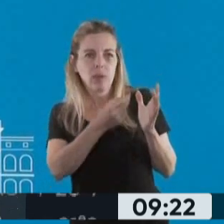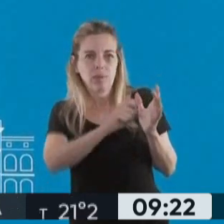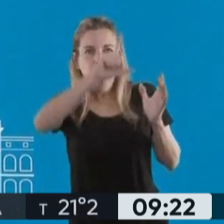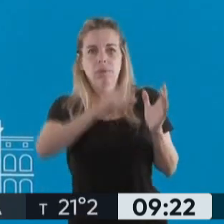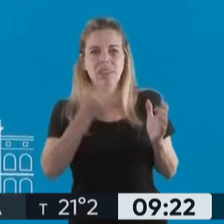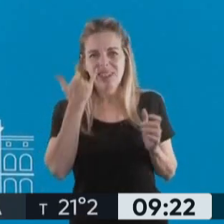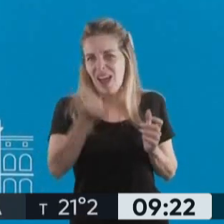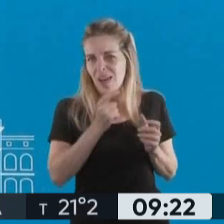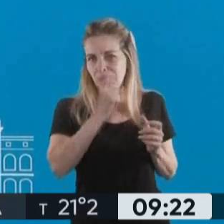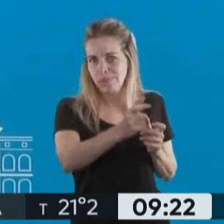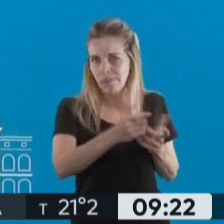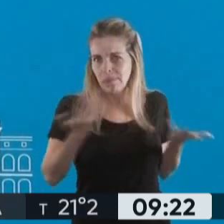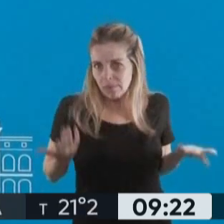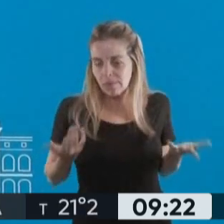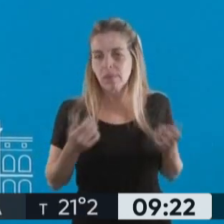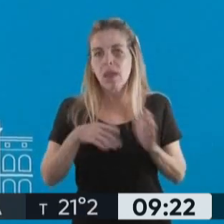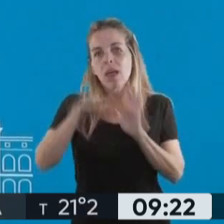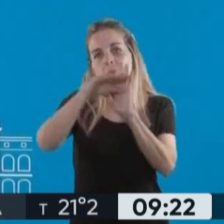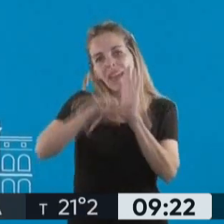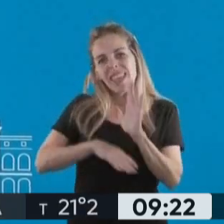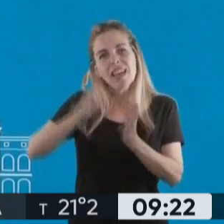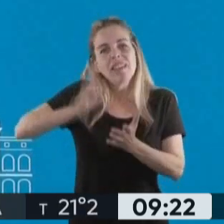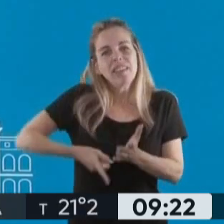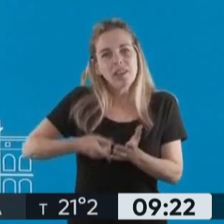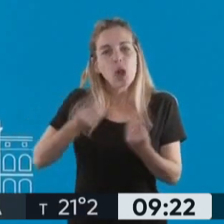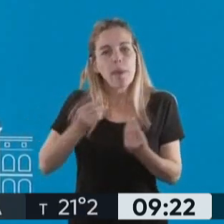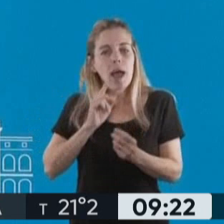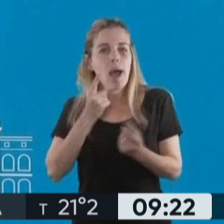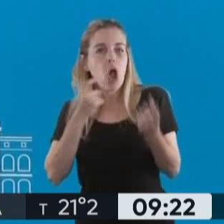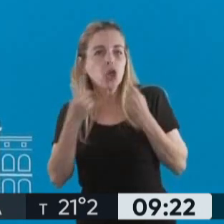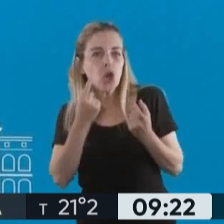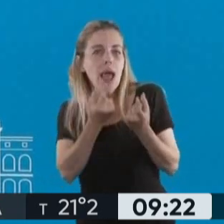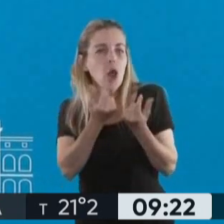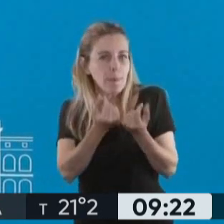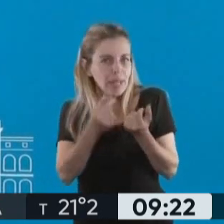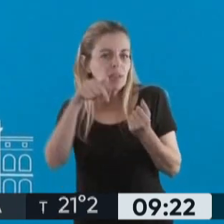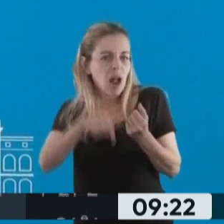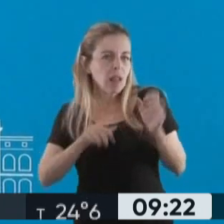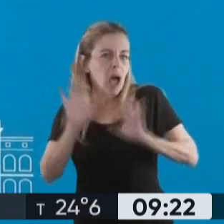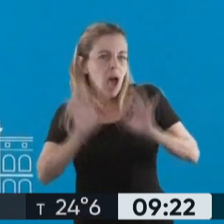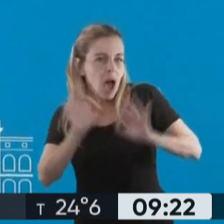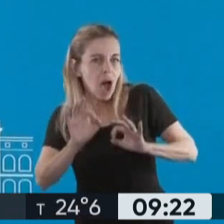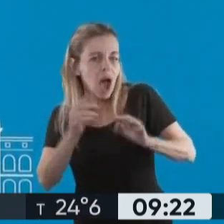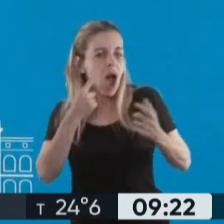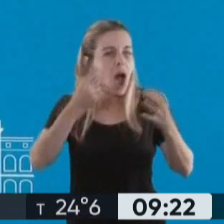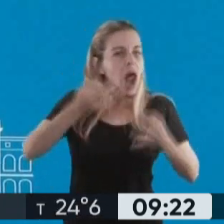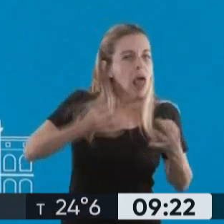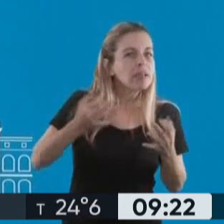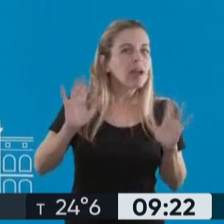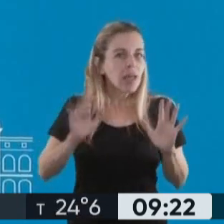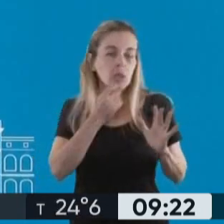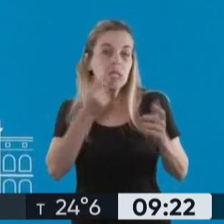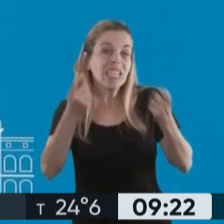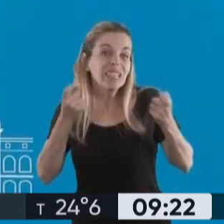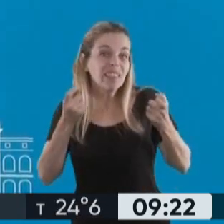respondí. Todas las medidas para hacer cuidar los precios están en estudio, con lo cual también está en estudio, si es necesario, en su momento, ante